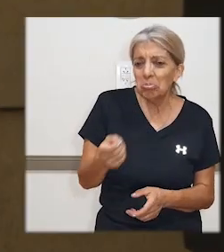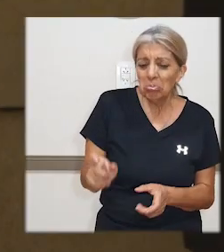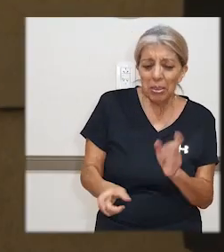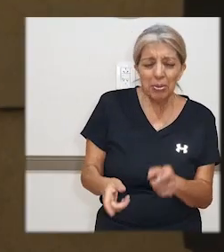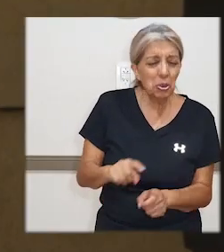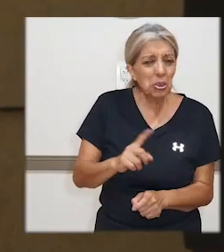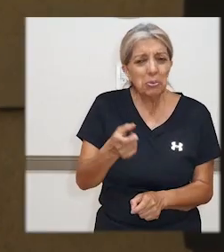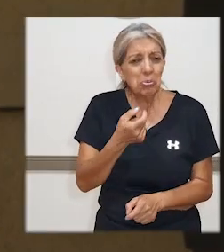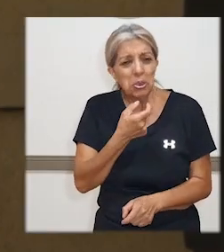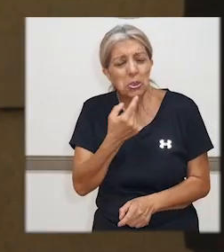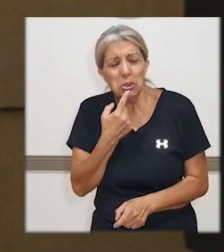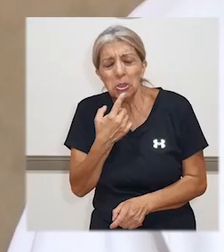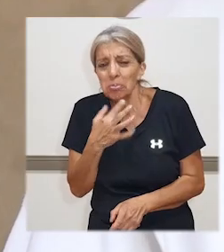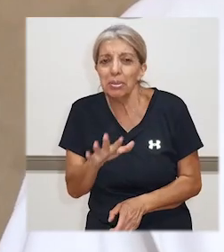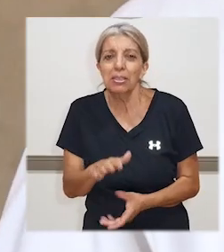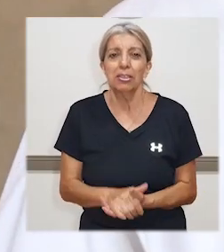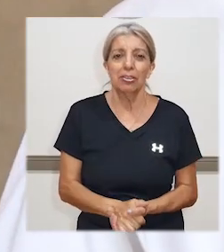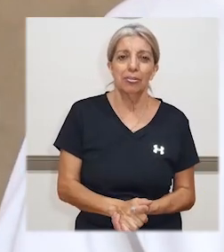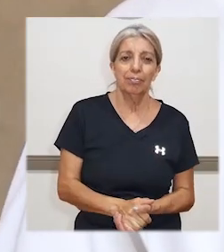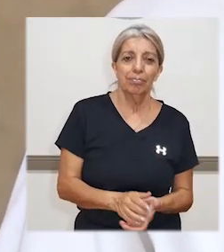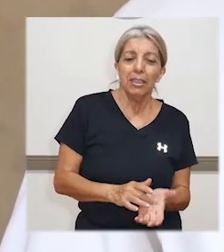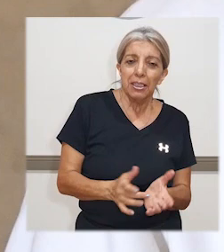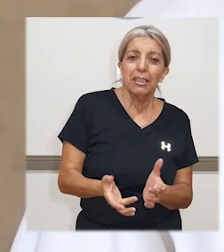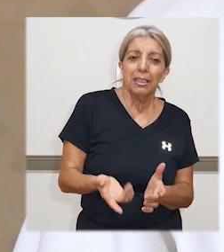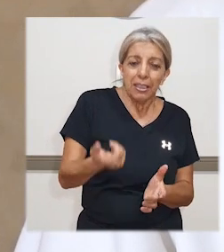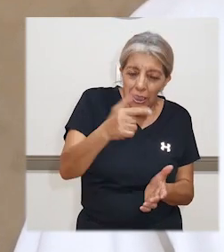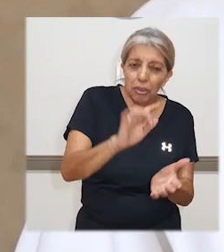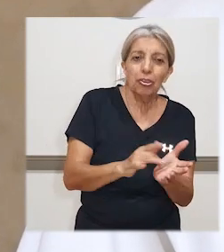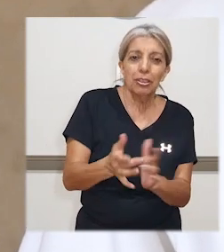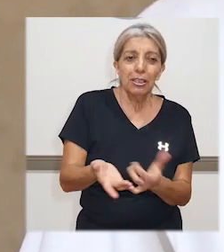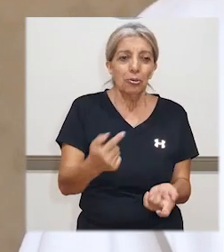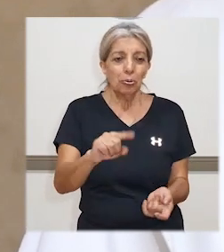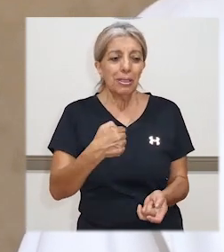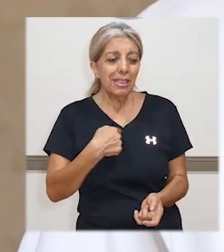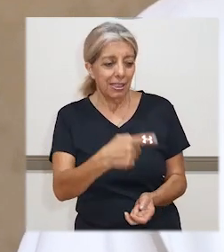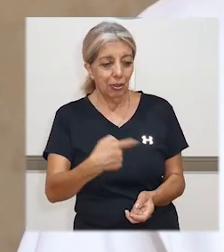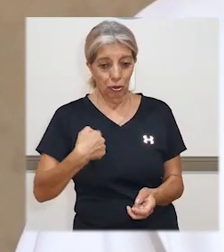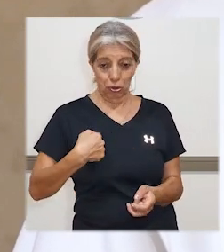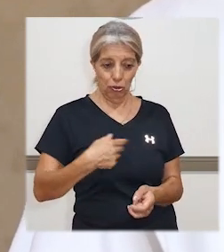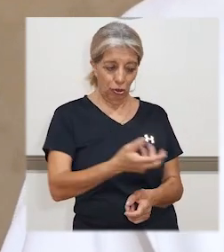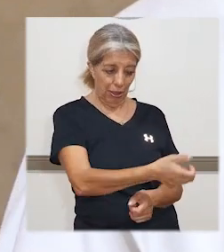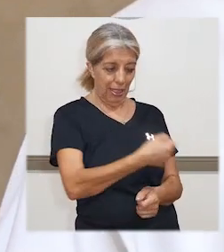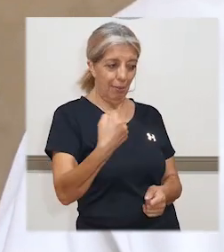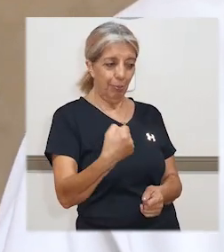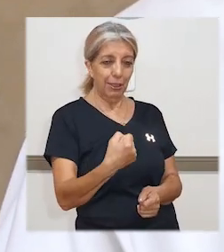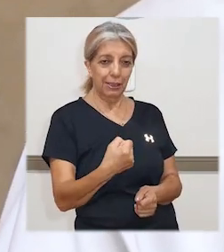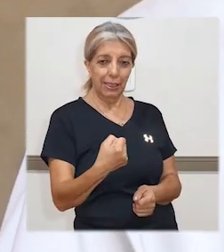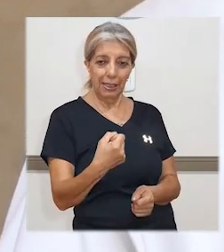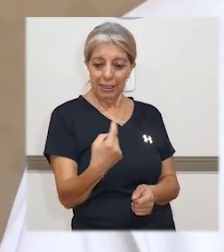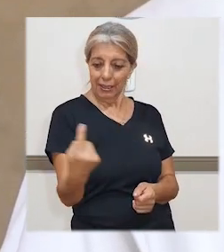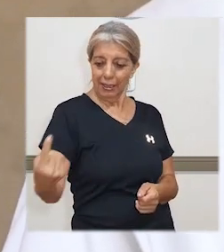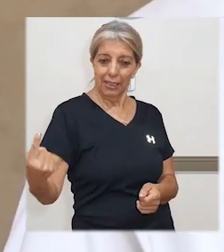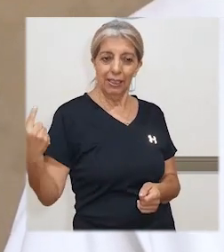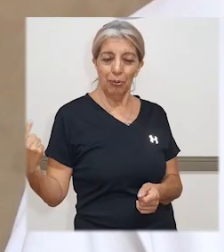Entonces Jesús prosiguió: les aseguro que yo soy la puerta de las ovejas. Todos aquellos que